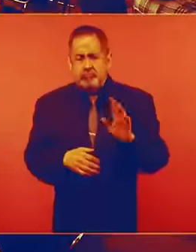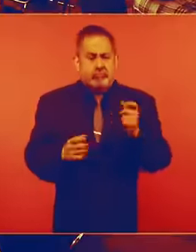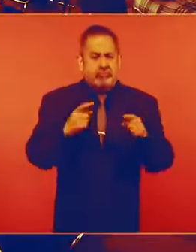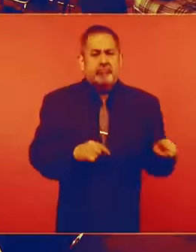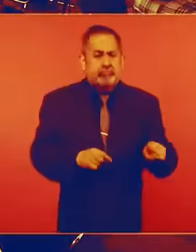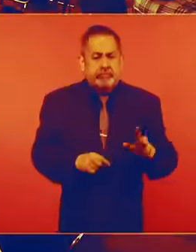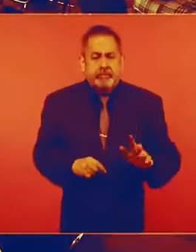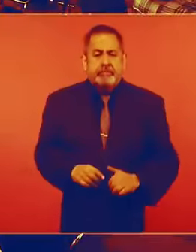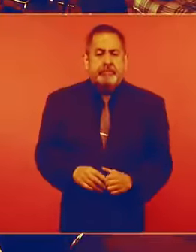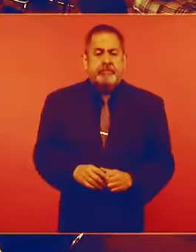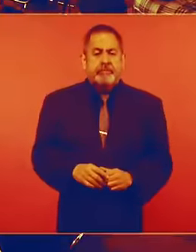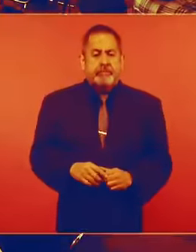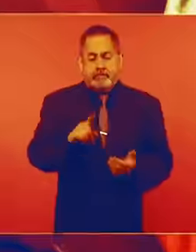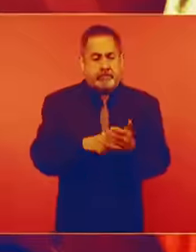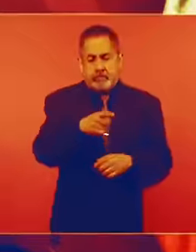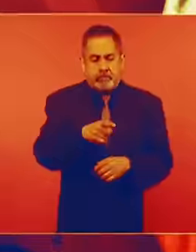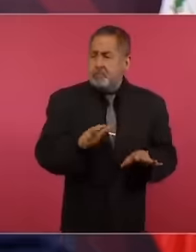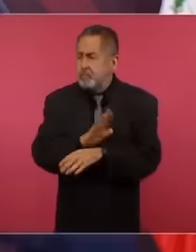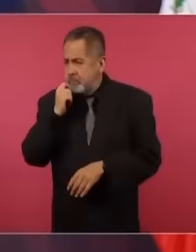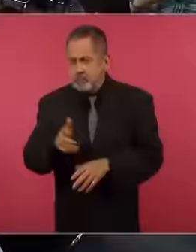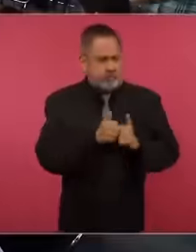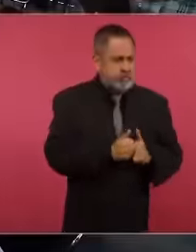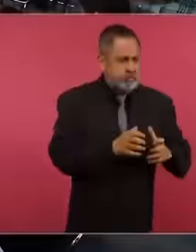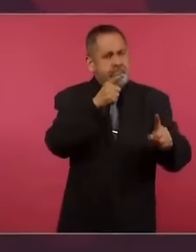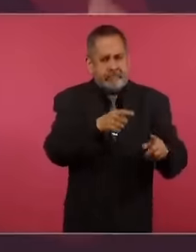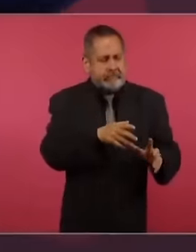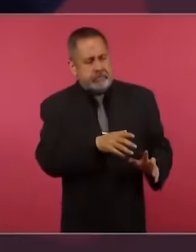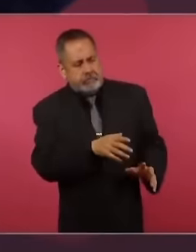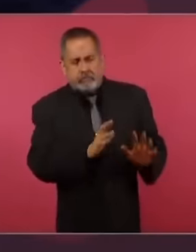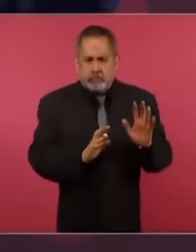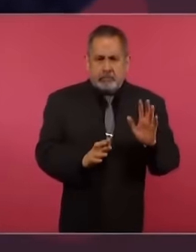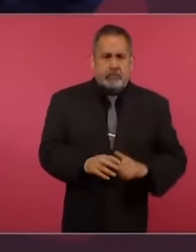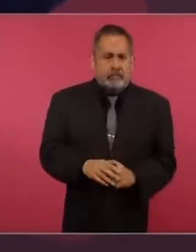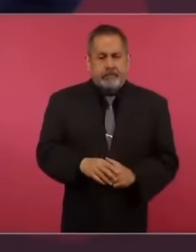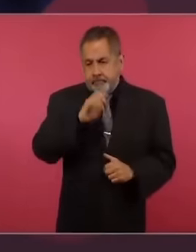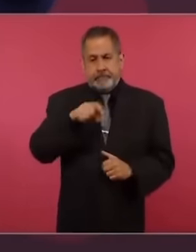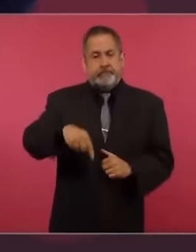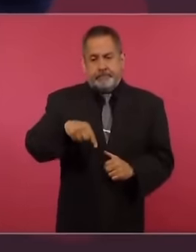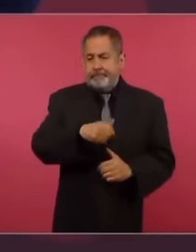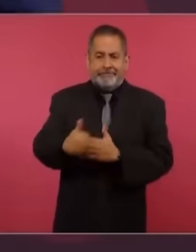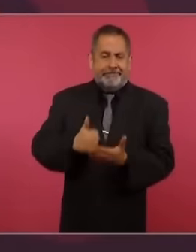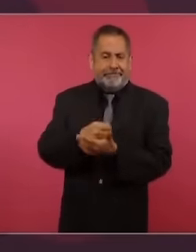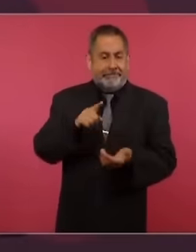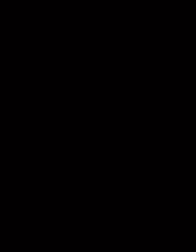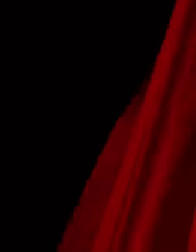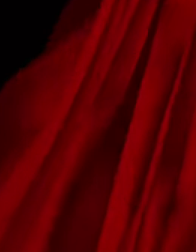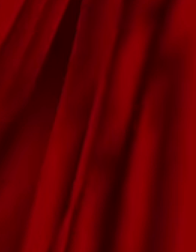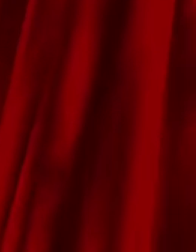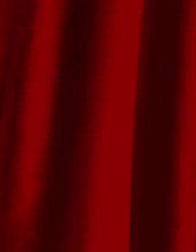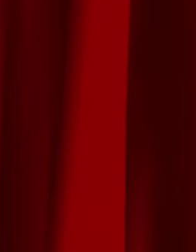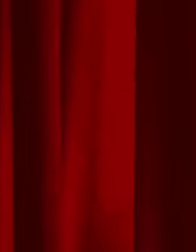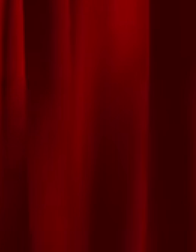clase media que son muy conservadores y aspiracionistas. Y también aquí, pues es la sede de los fifís.